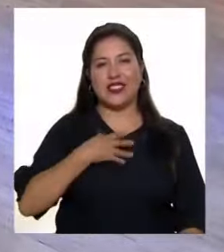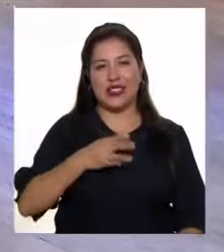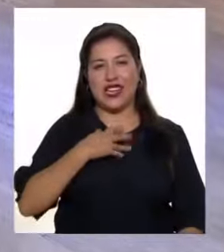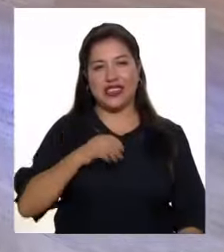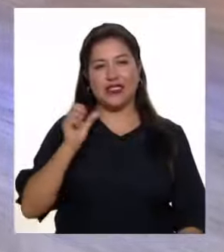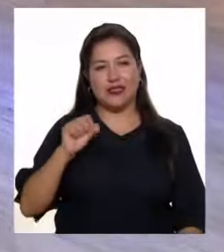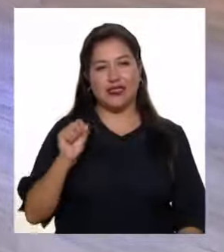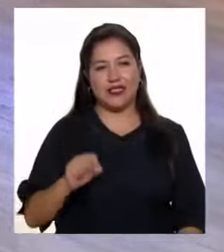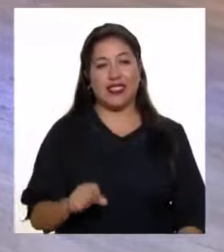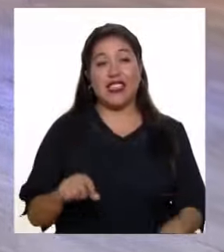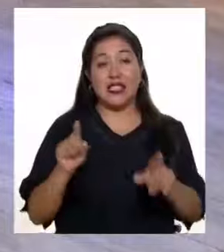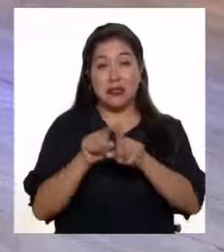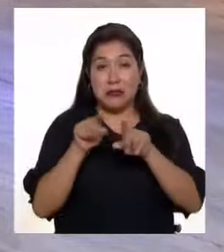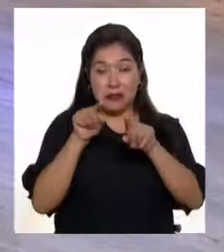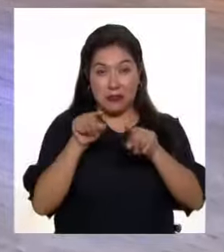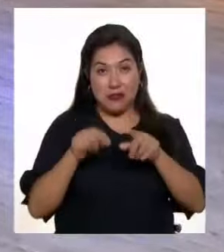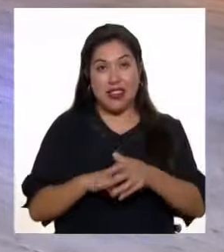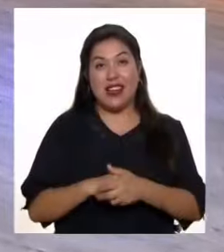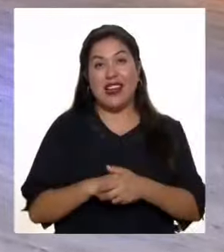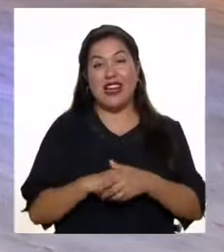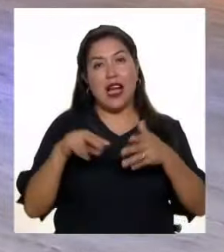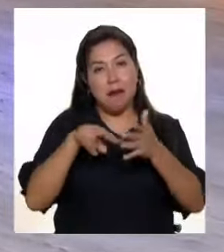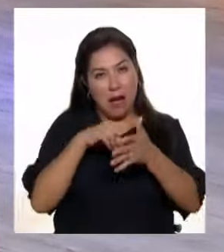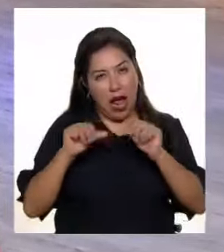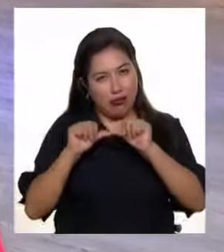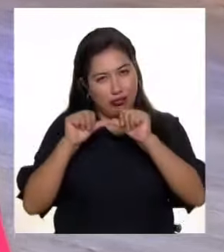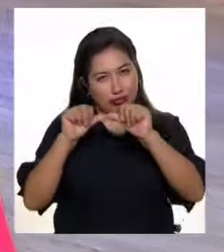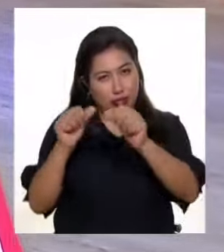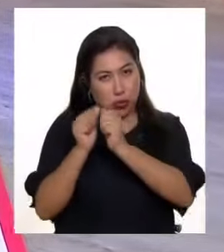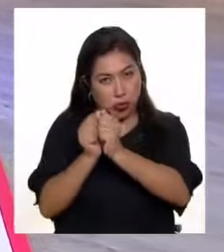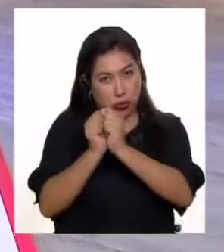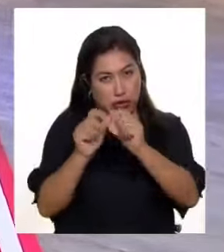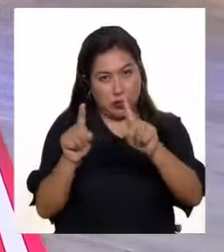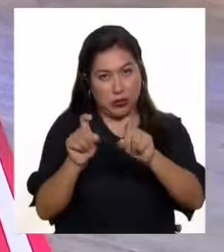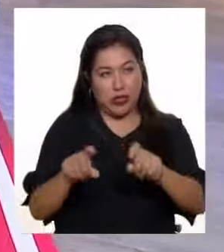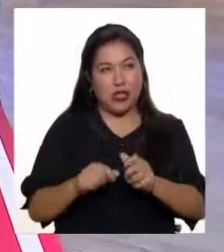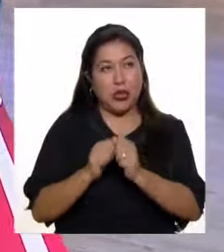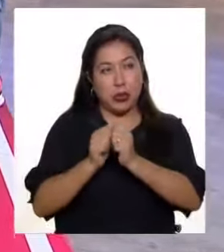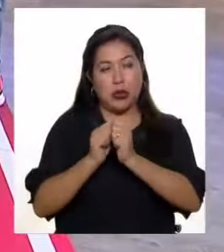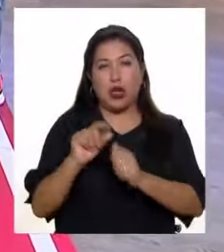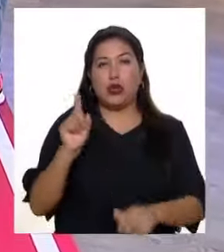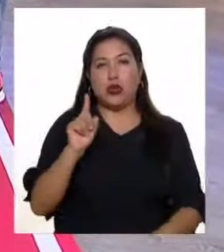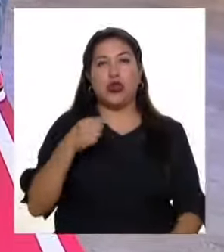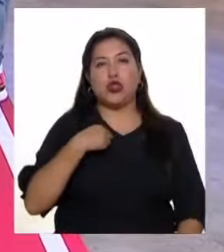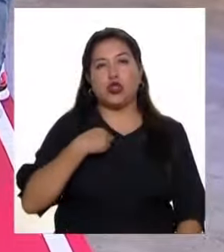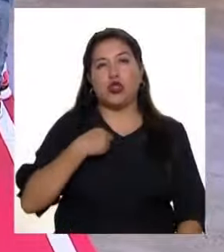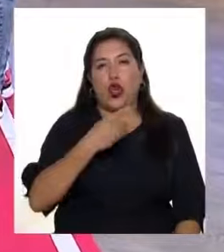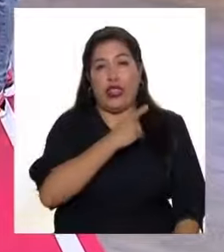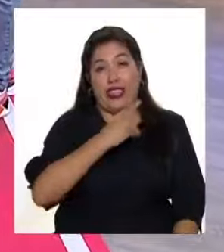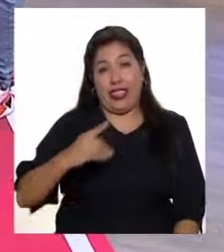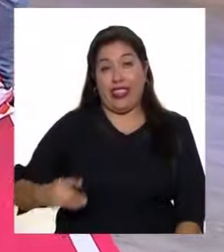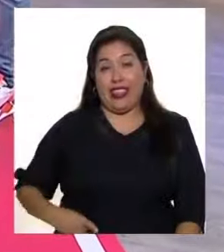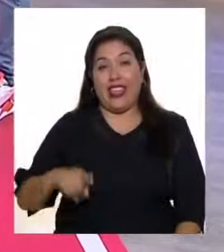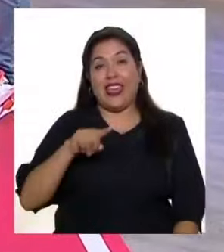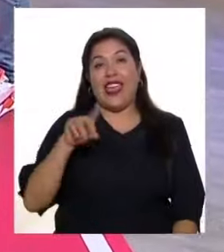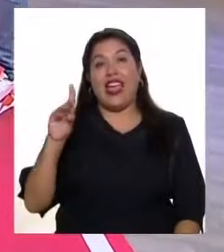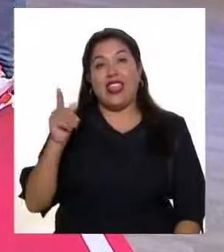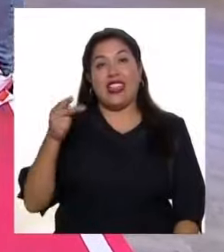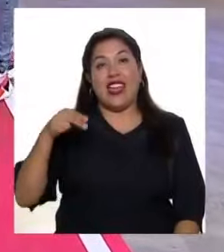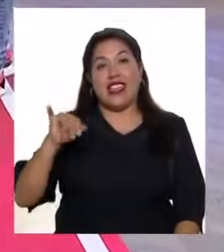Cuatro años. Igual siempre los 4 años bailando juntas. No. Yo soy la directora y Daniela entró en